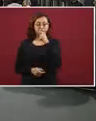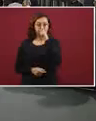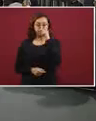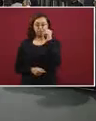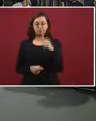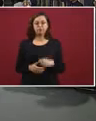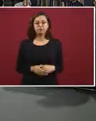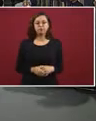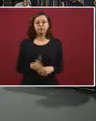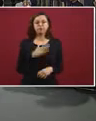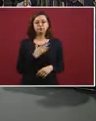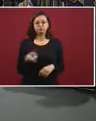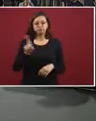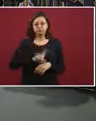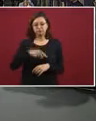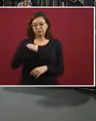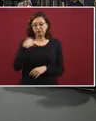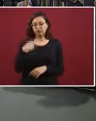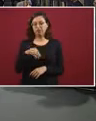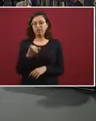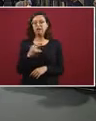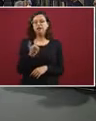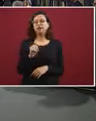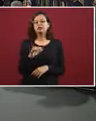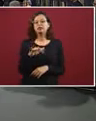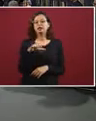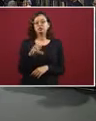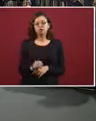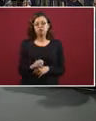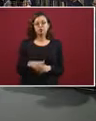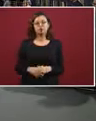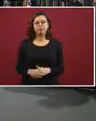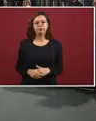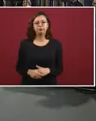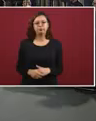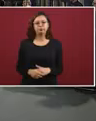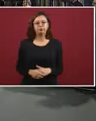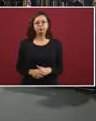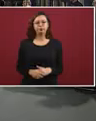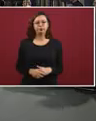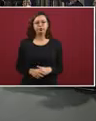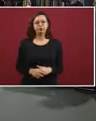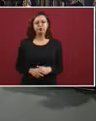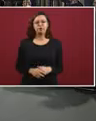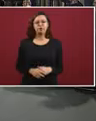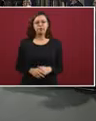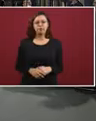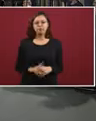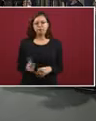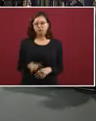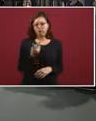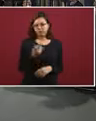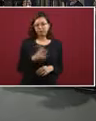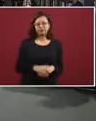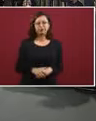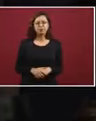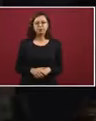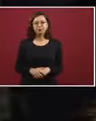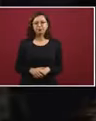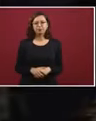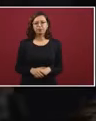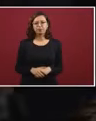Buenos días, Ignacio de Alba, de Pidepágina. La pregunta sería, ¿usted reconoce, el gobierno reconoce